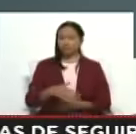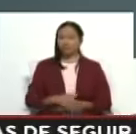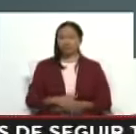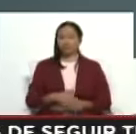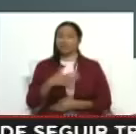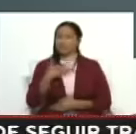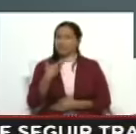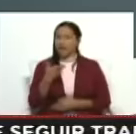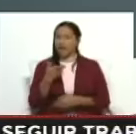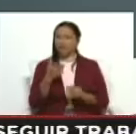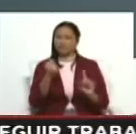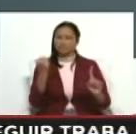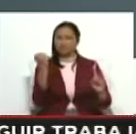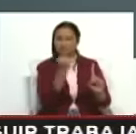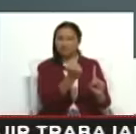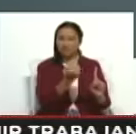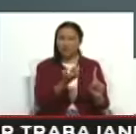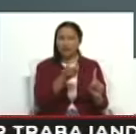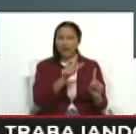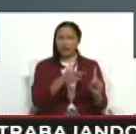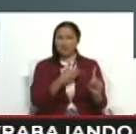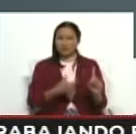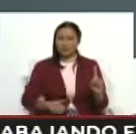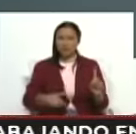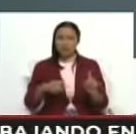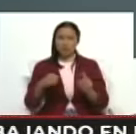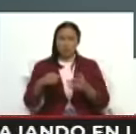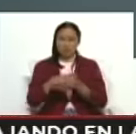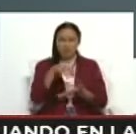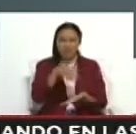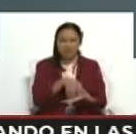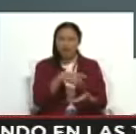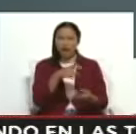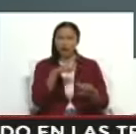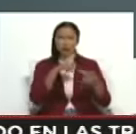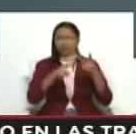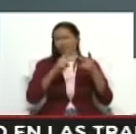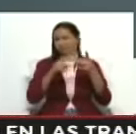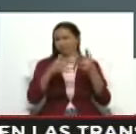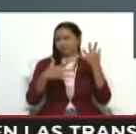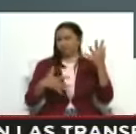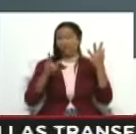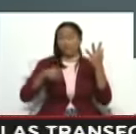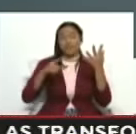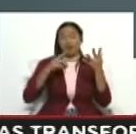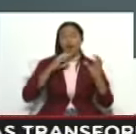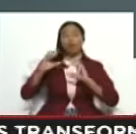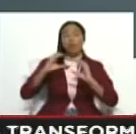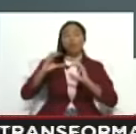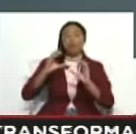Intentos de magnicidio, conspiración, golpes de Estado. Por lo tanto,